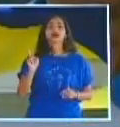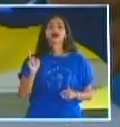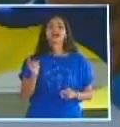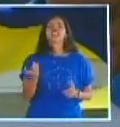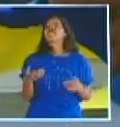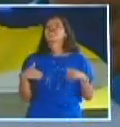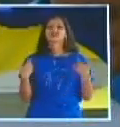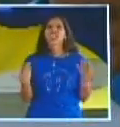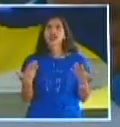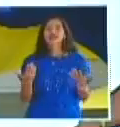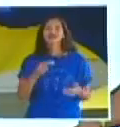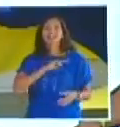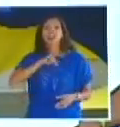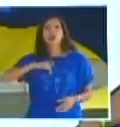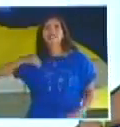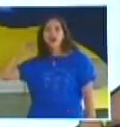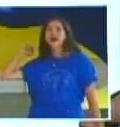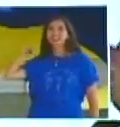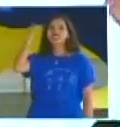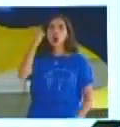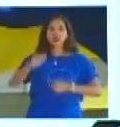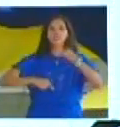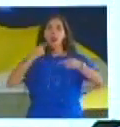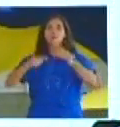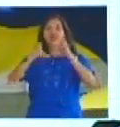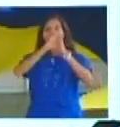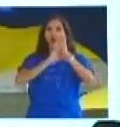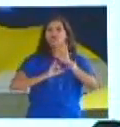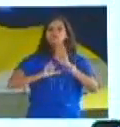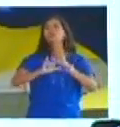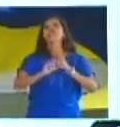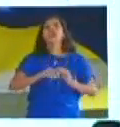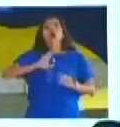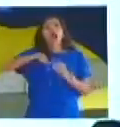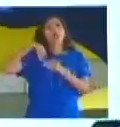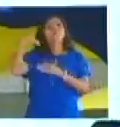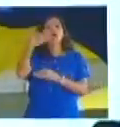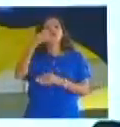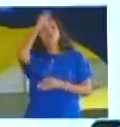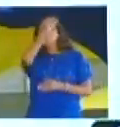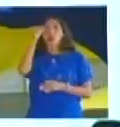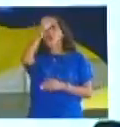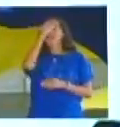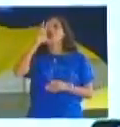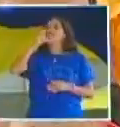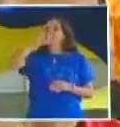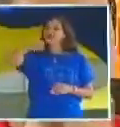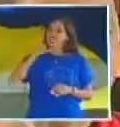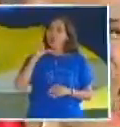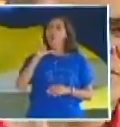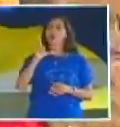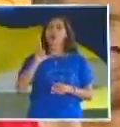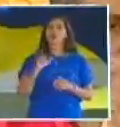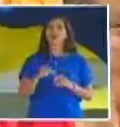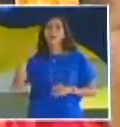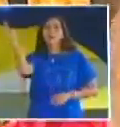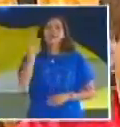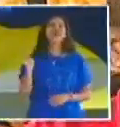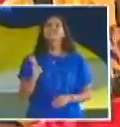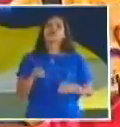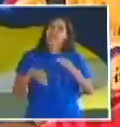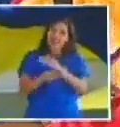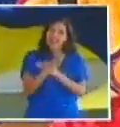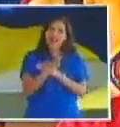será nuestra victoria popular constituyente el próximo domingo 30 de julio. Venezuela